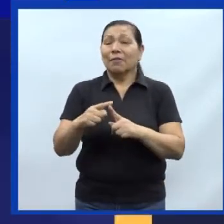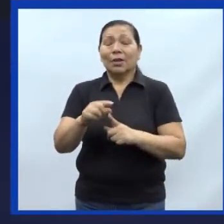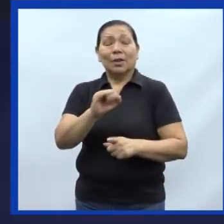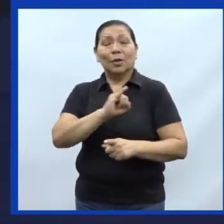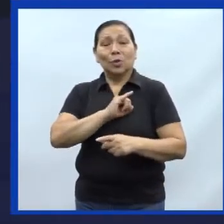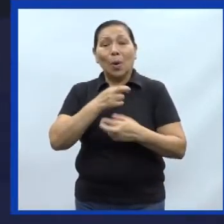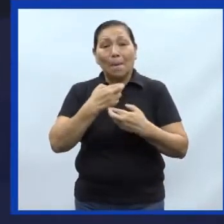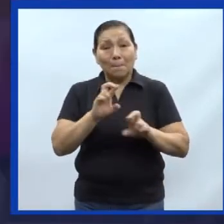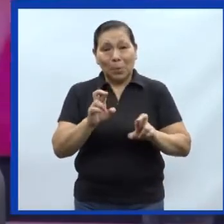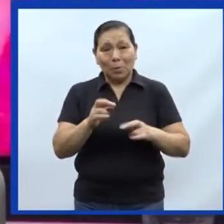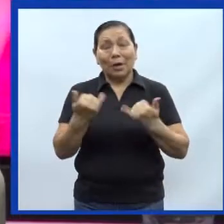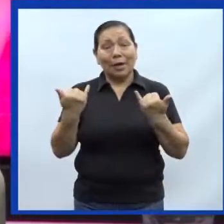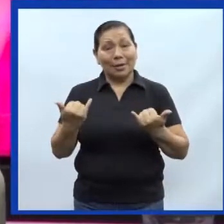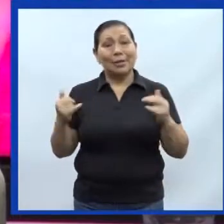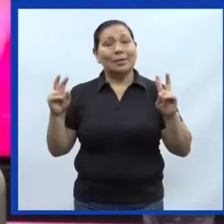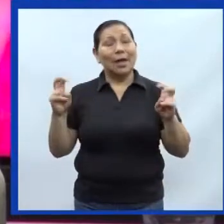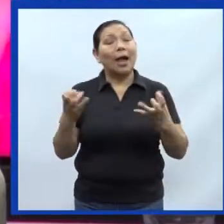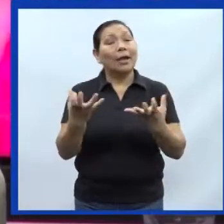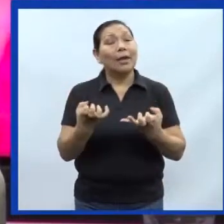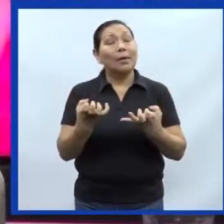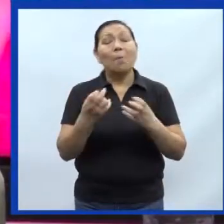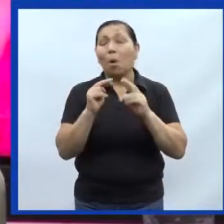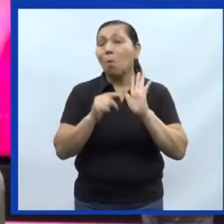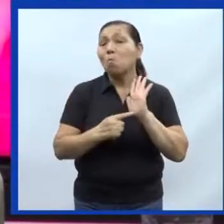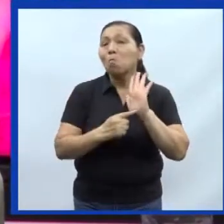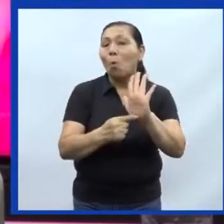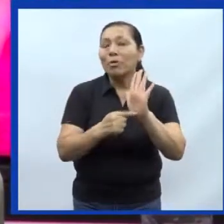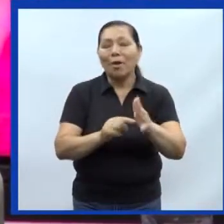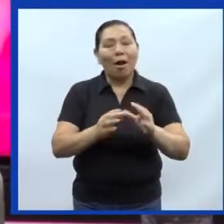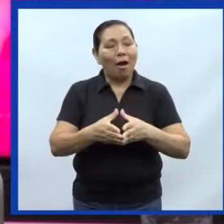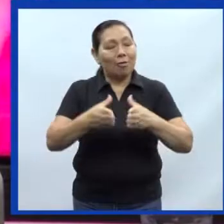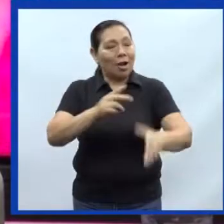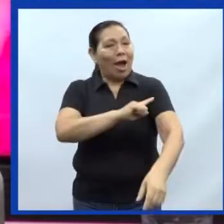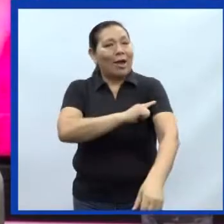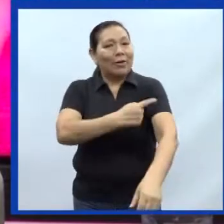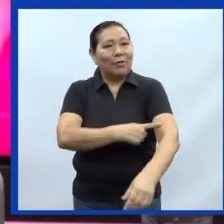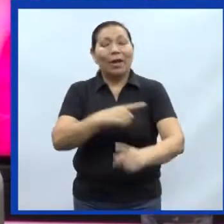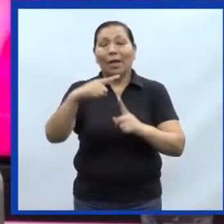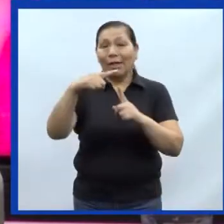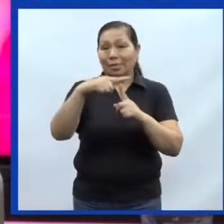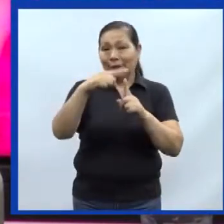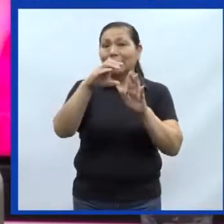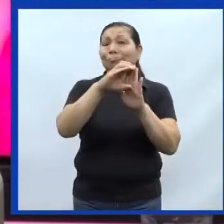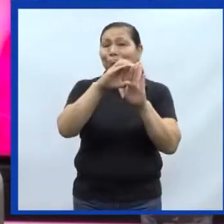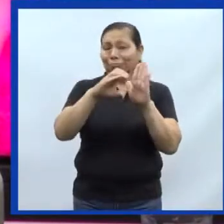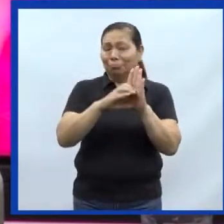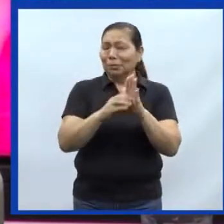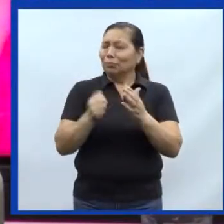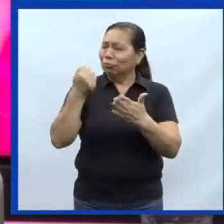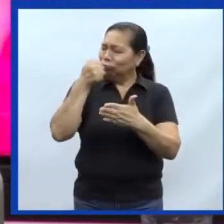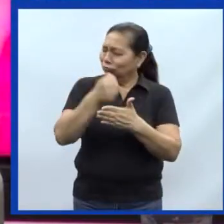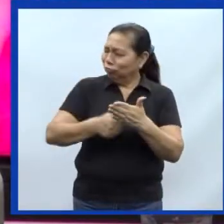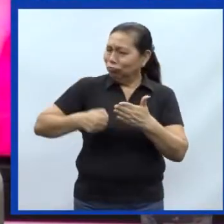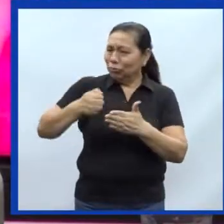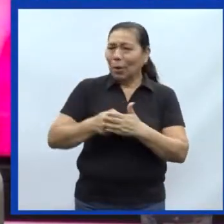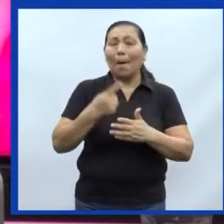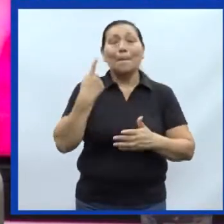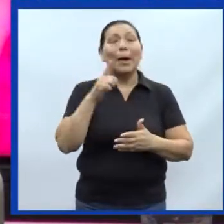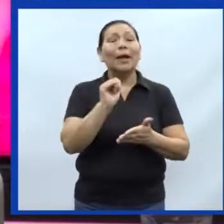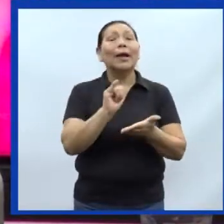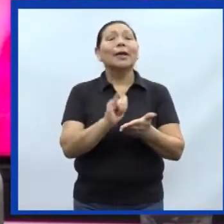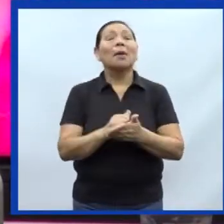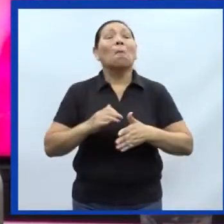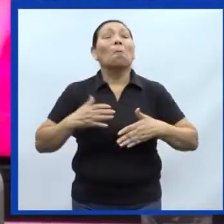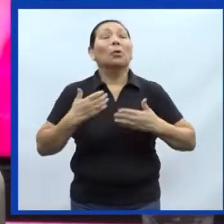instituciones públicas en este tema. Queremos visibilizar el gran esfuerzo que hace el TC, las ganas que le ha puesto para que sus